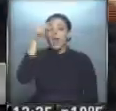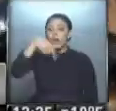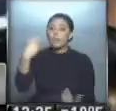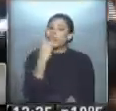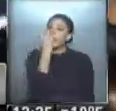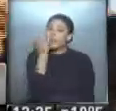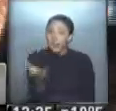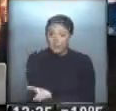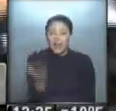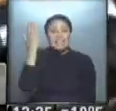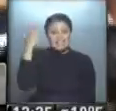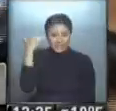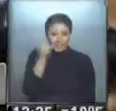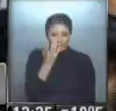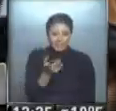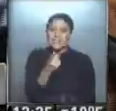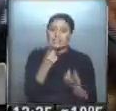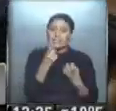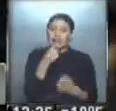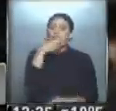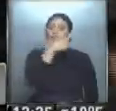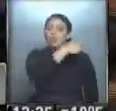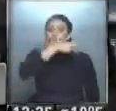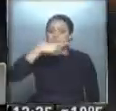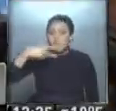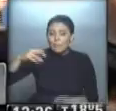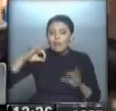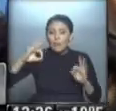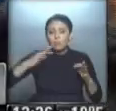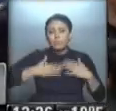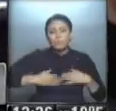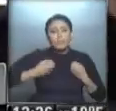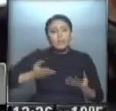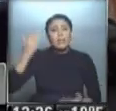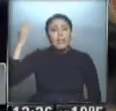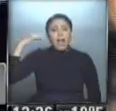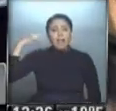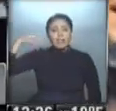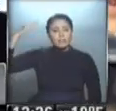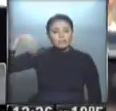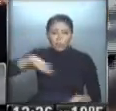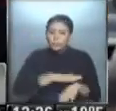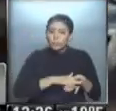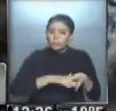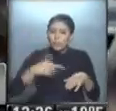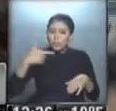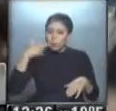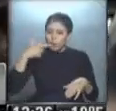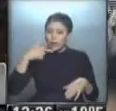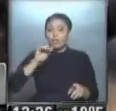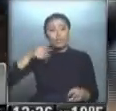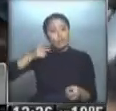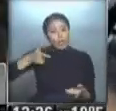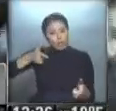declarar ayer necesitó más de dos semanas para reponerse de un disparo en el muslo izquierdo y un disparo de escopeta